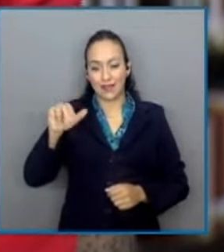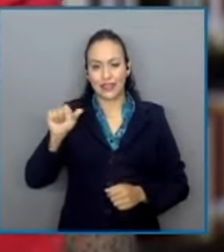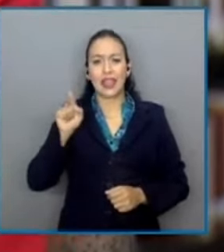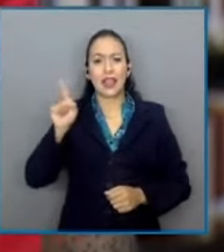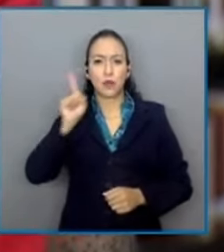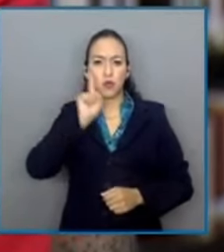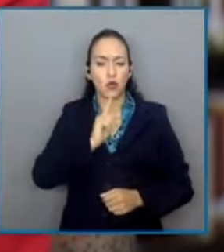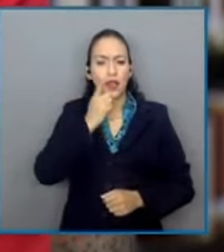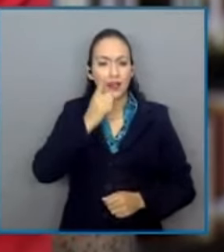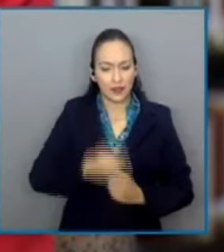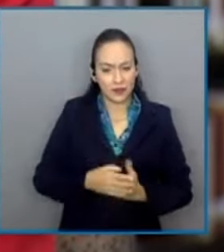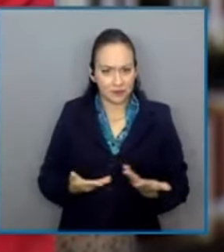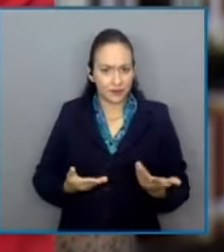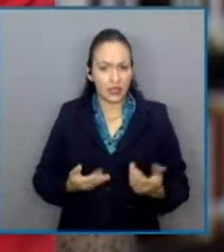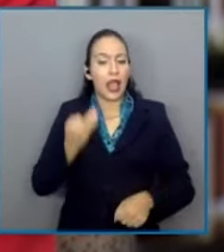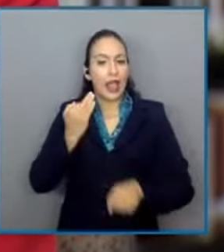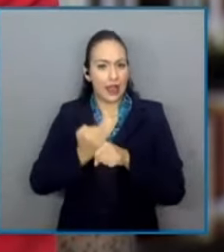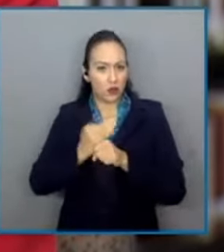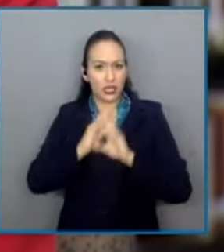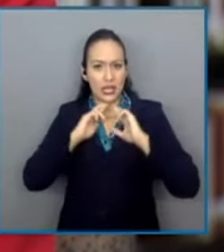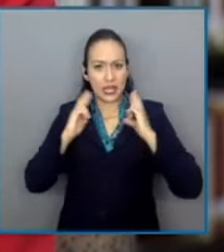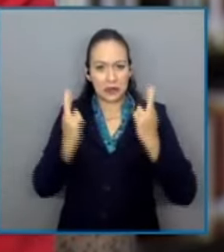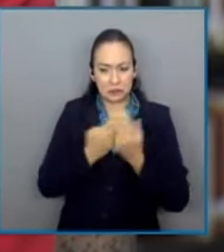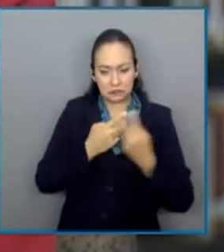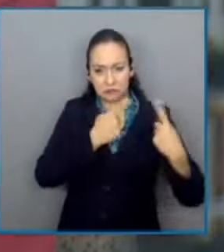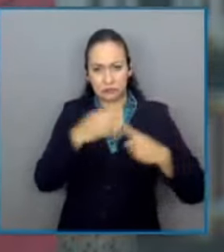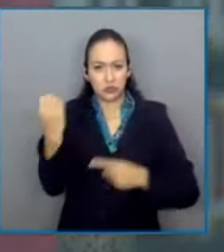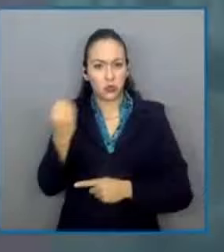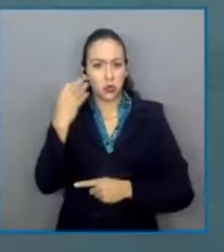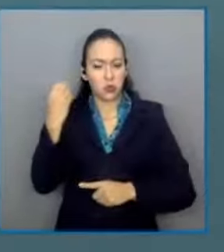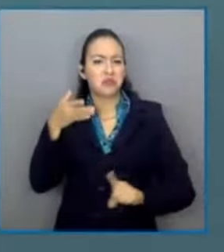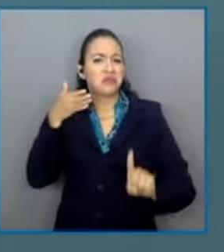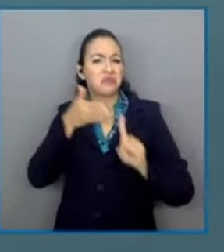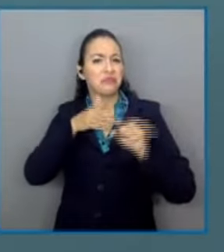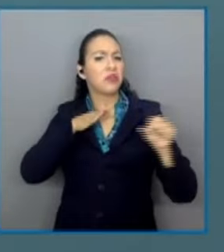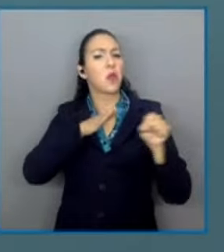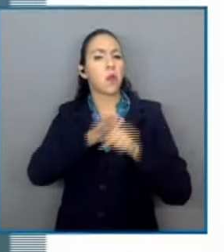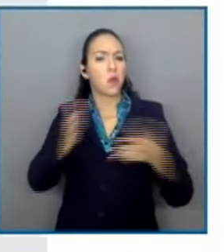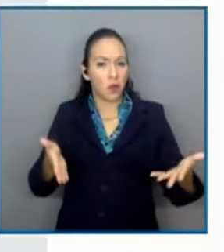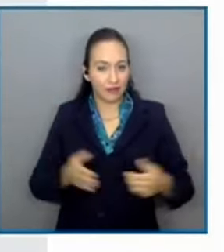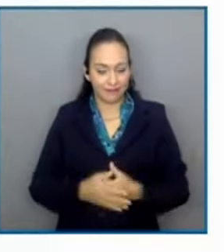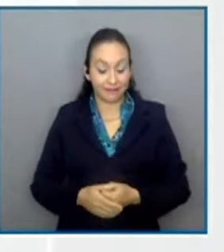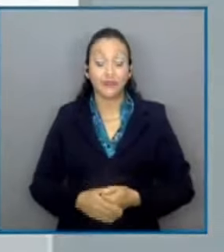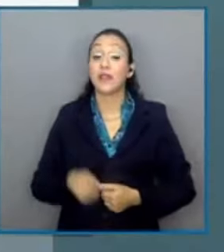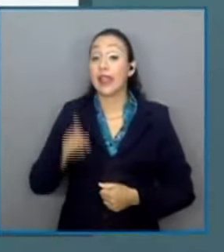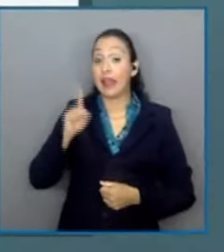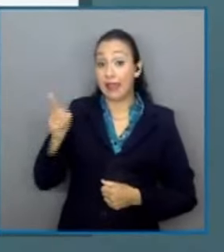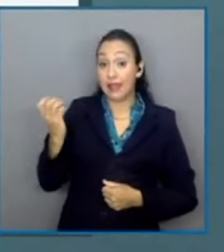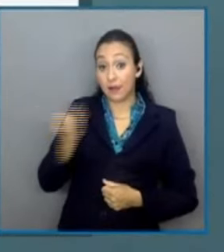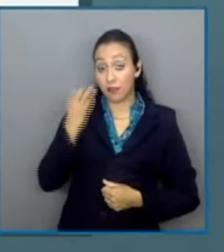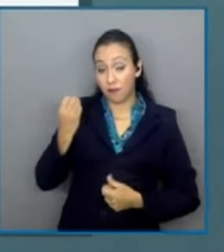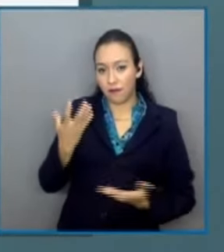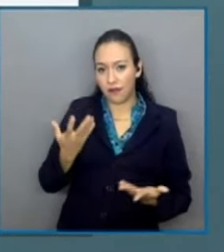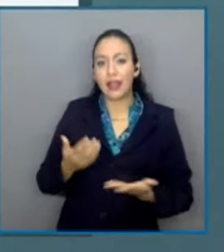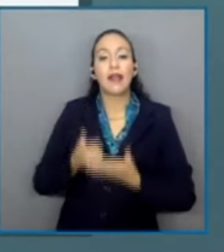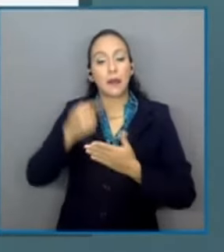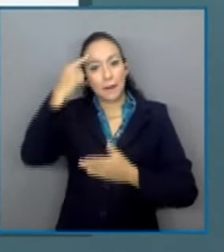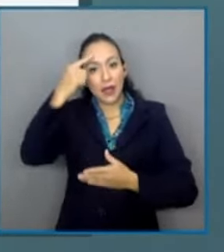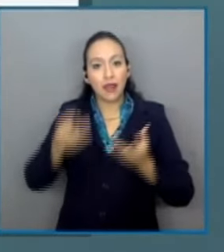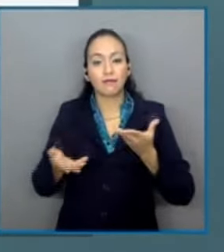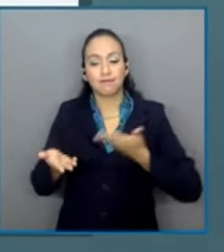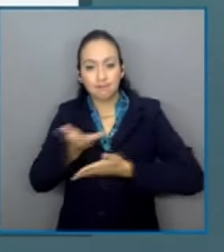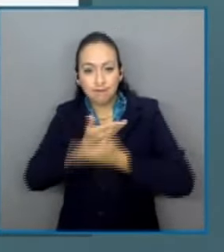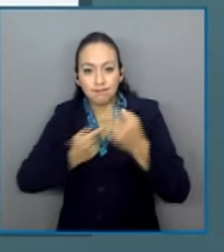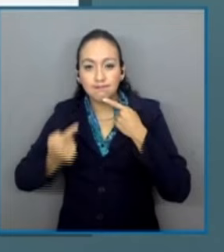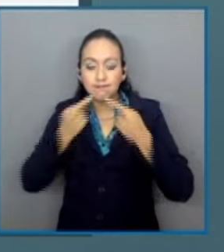la reforma al Poder Judicial en voz de la Judicatura, espacio de encuentro y reflexión que se realizará a través de las extensiones